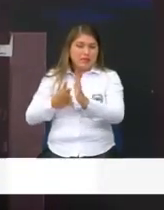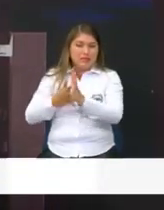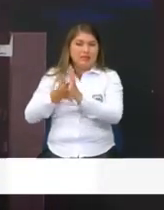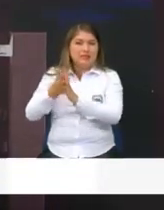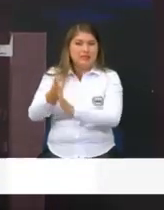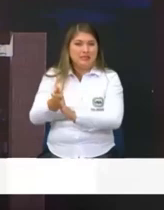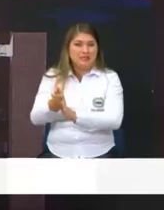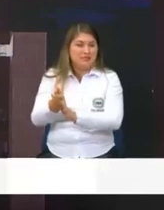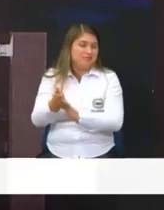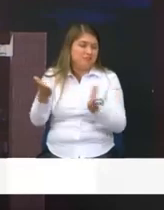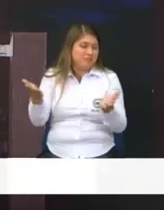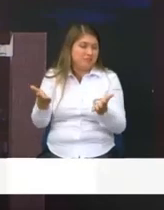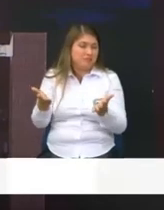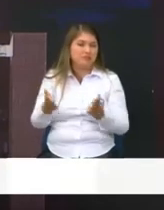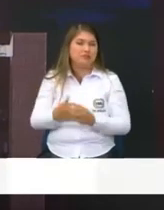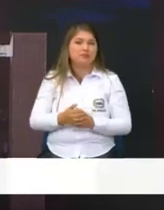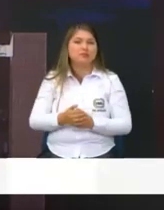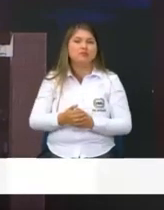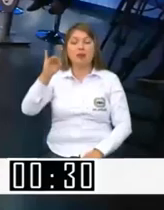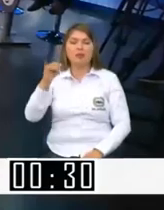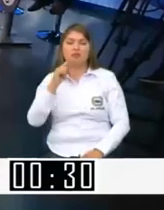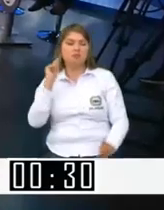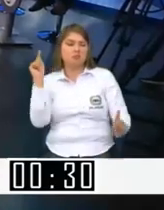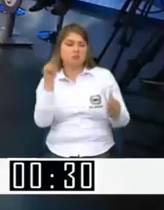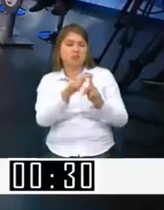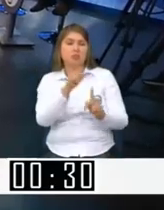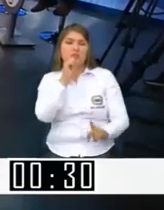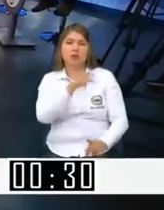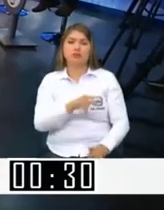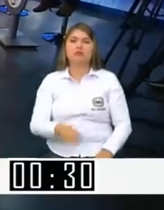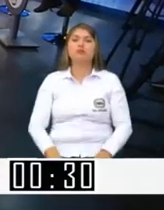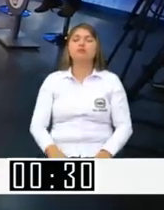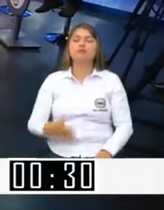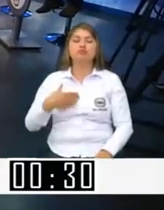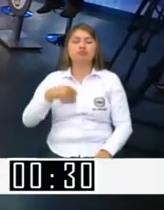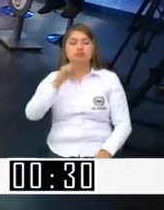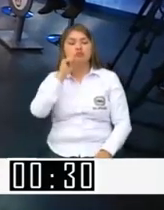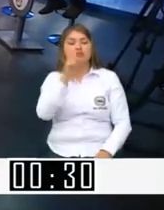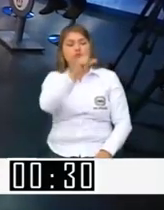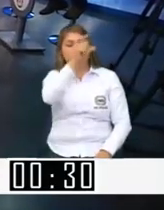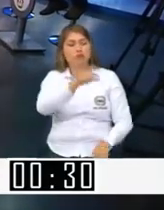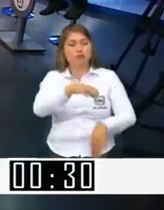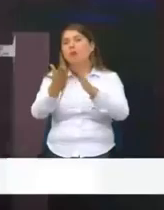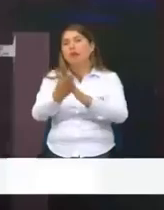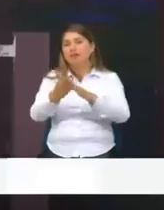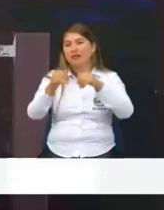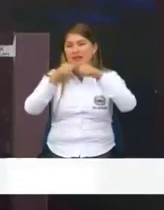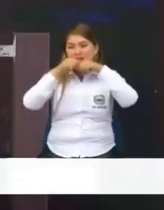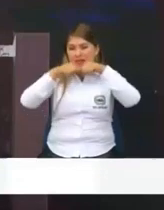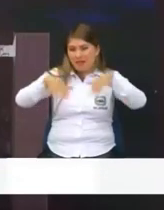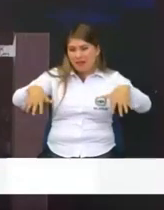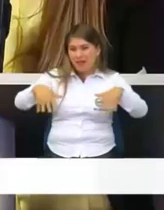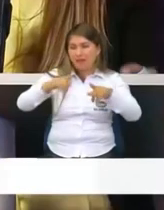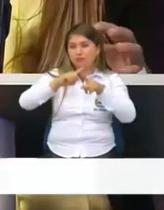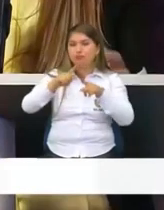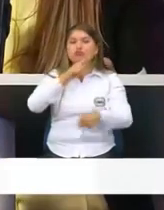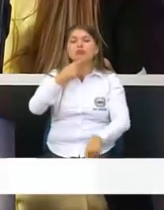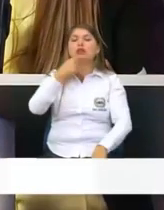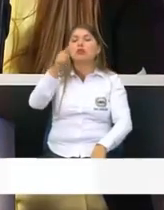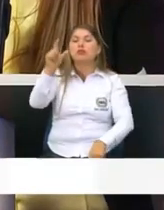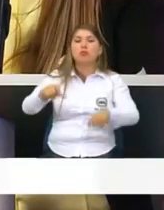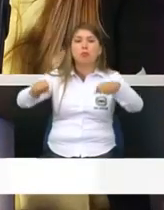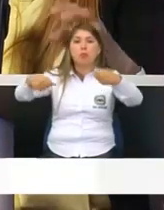la excongresista y ahora candidata Lina María Barrera, aclarándole que los alcaldes no hacen leyes. Usted le dijo a